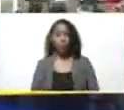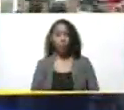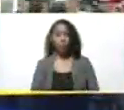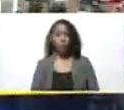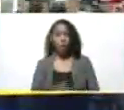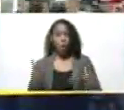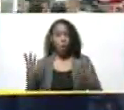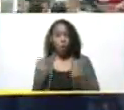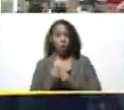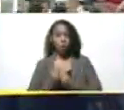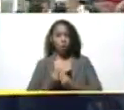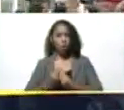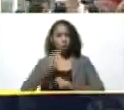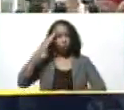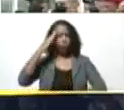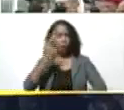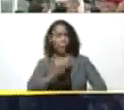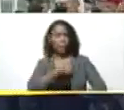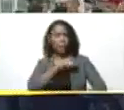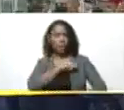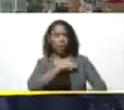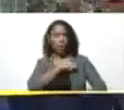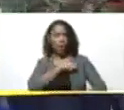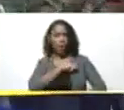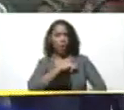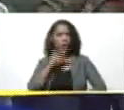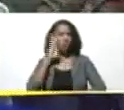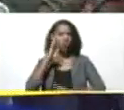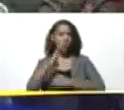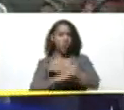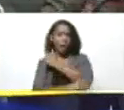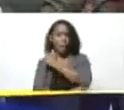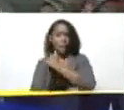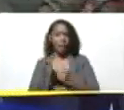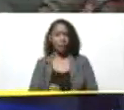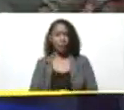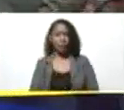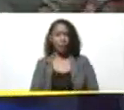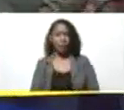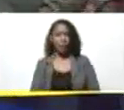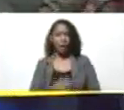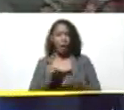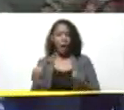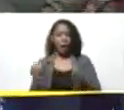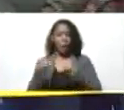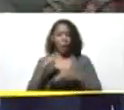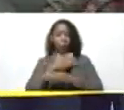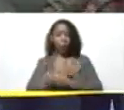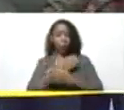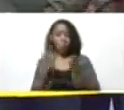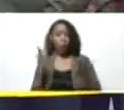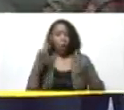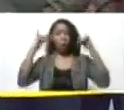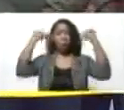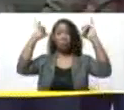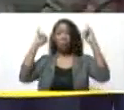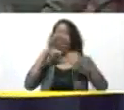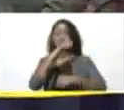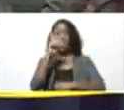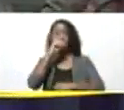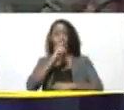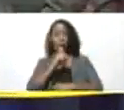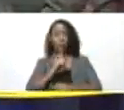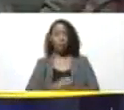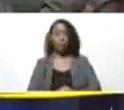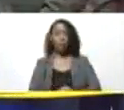junto a la monarquía española corrupta, se disponían a celebrar los 500